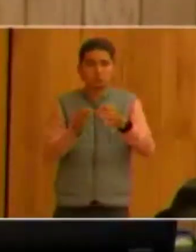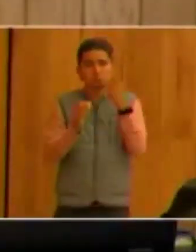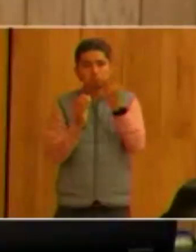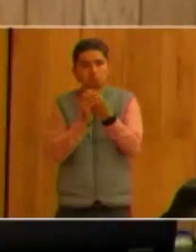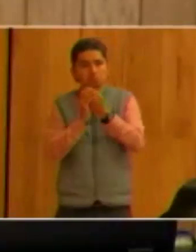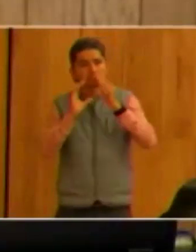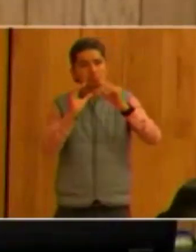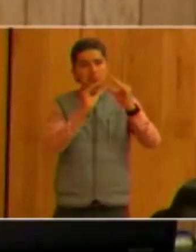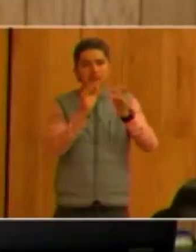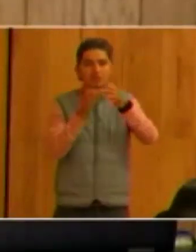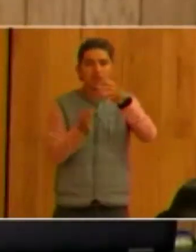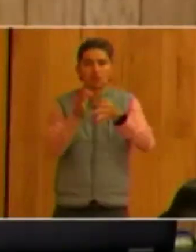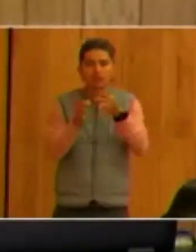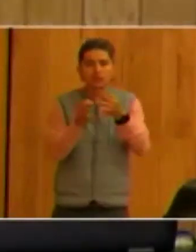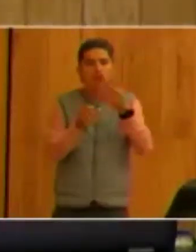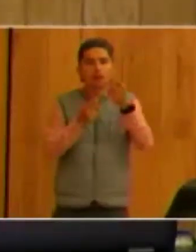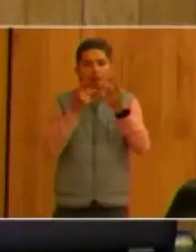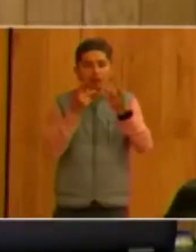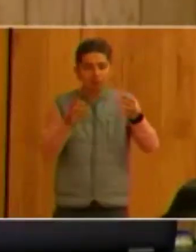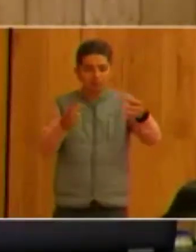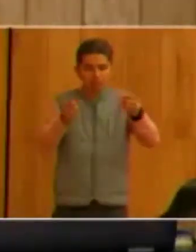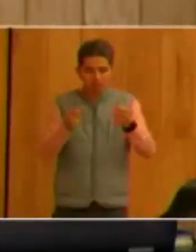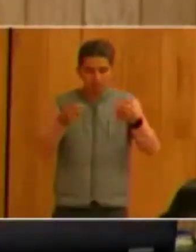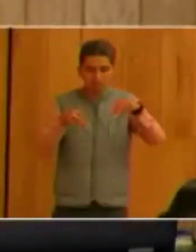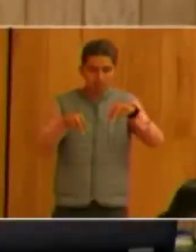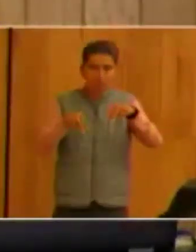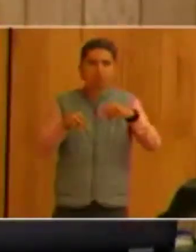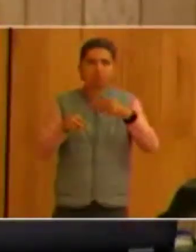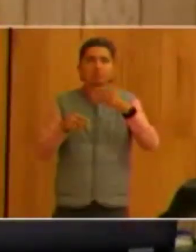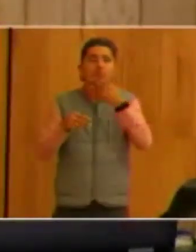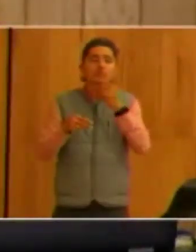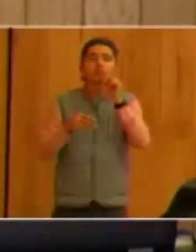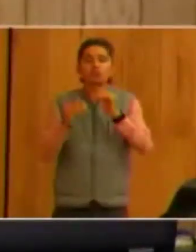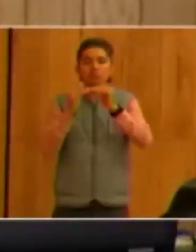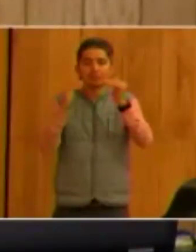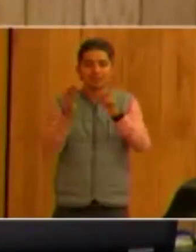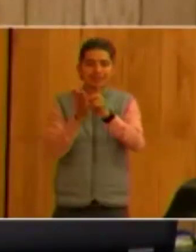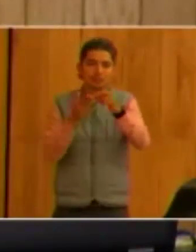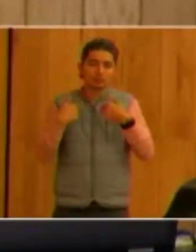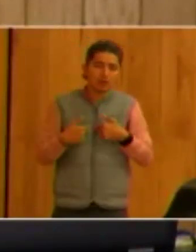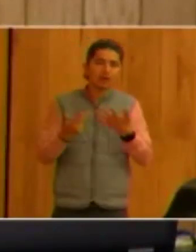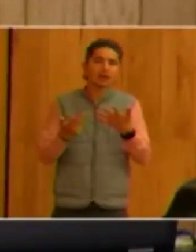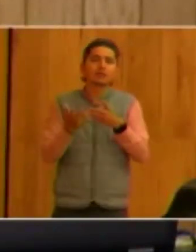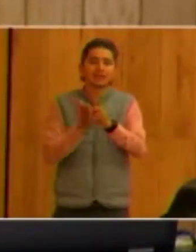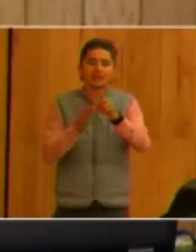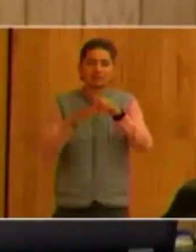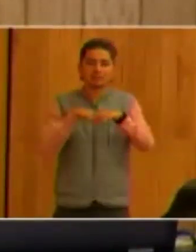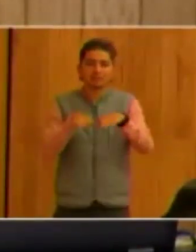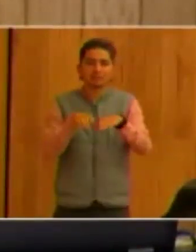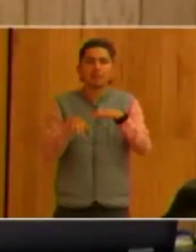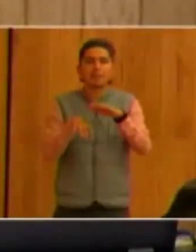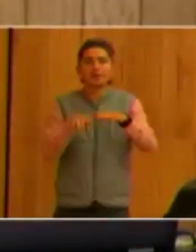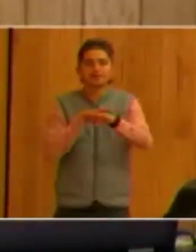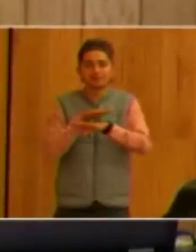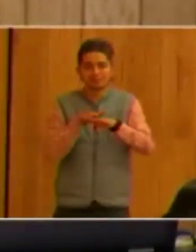módulos sobre juicios orales, perspectiva de género, derechos humanos y derecho laboral en cuanto a nociones